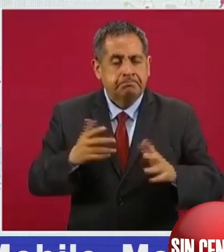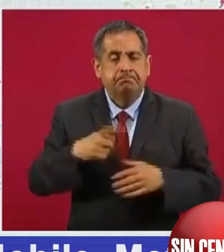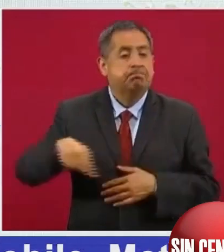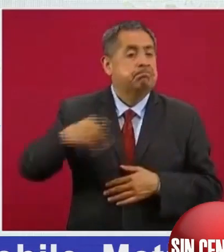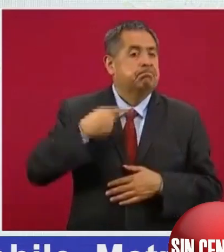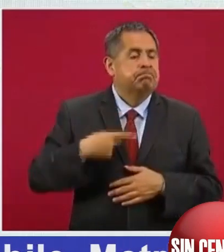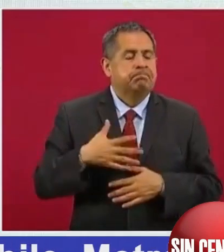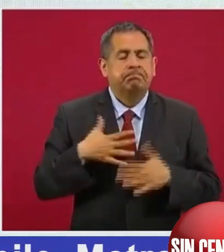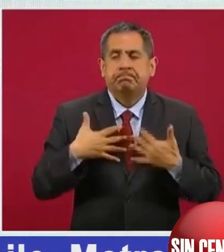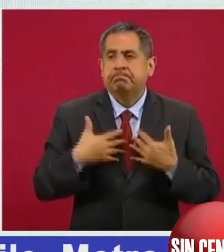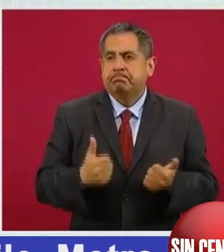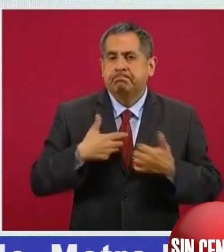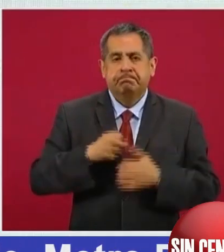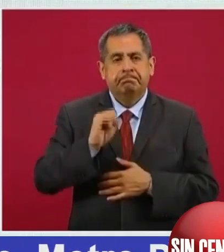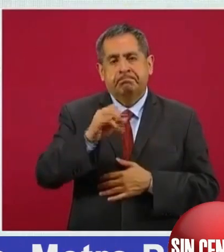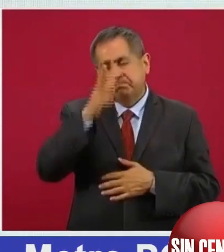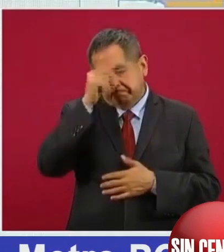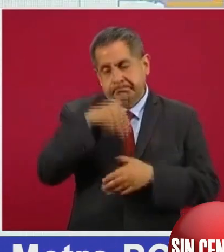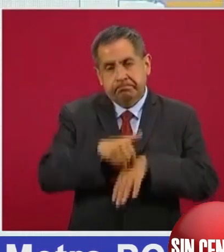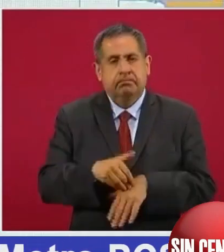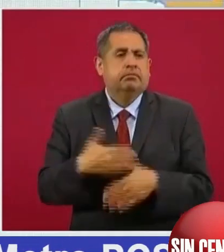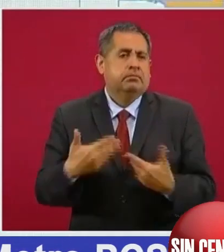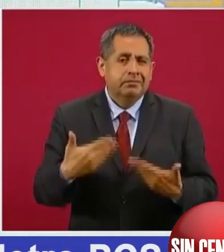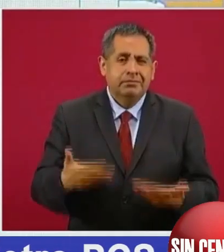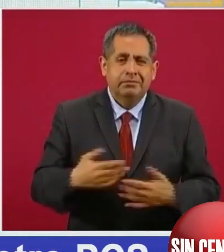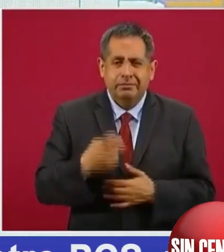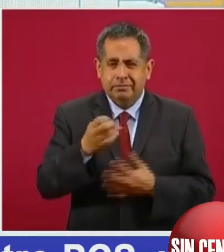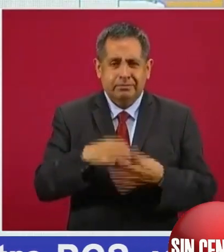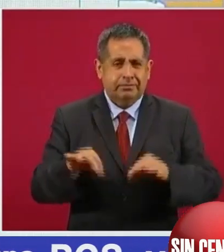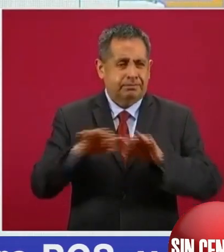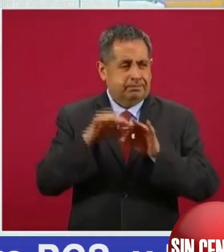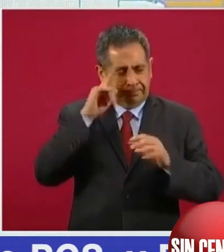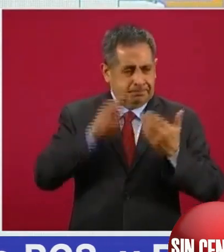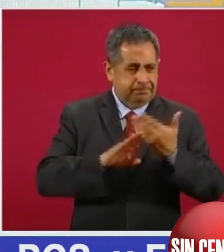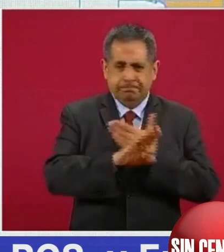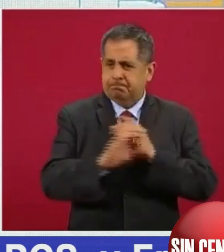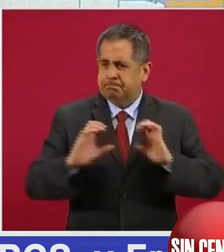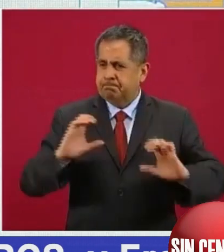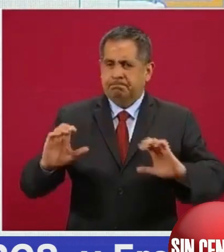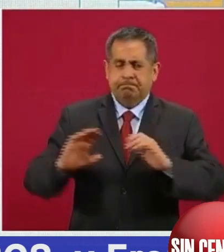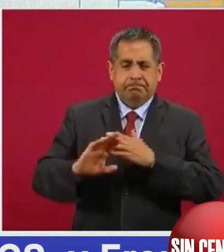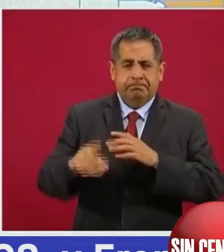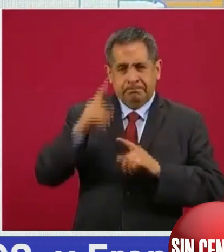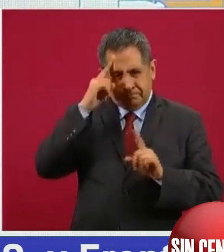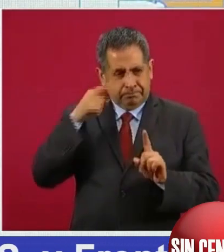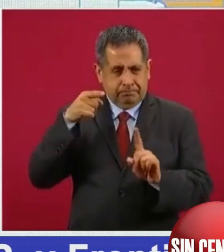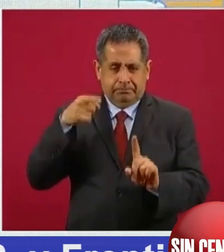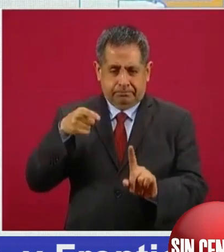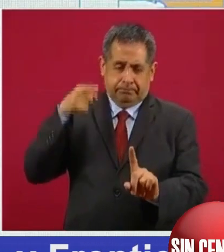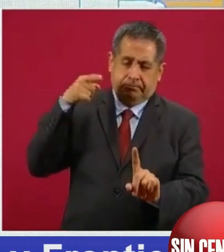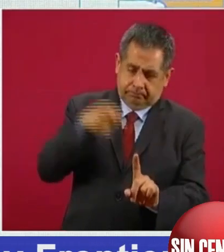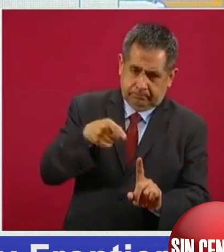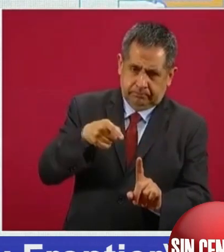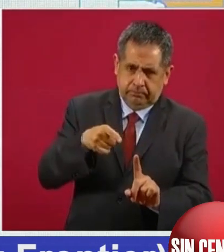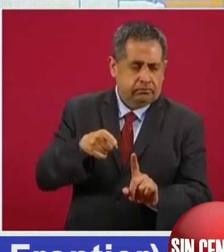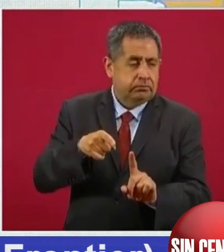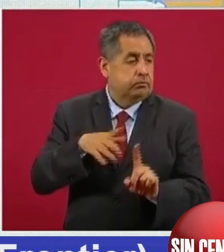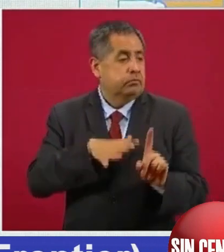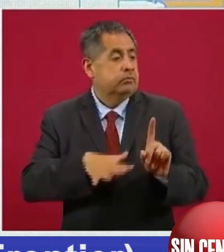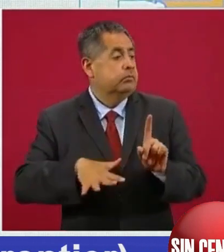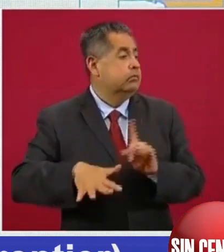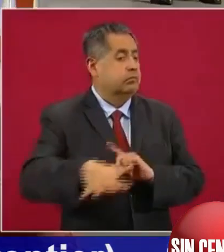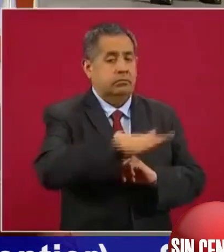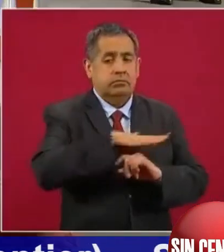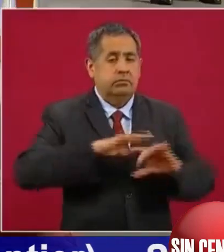que todo mundo colabore, y las medidas de precaución, de prevención, no están dirigidas al individuo, están dirigidas